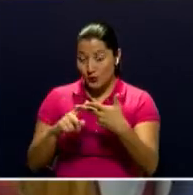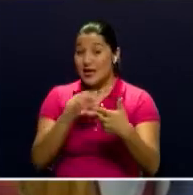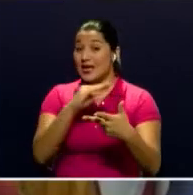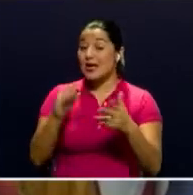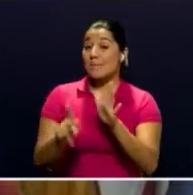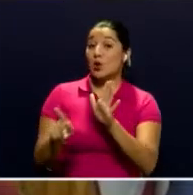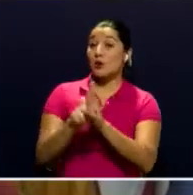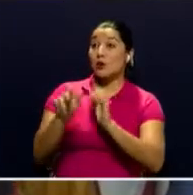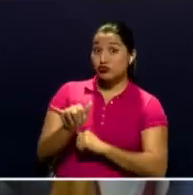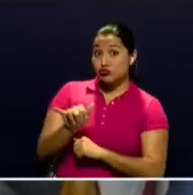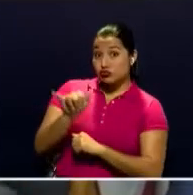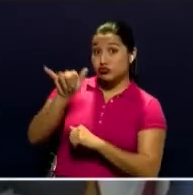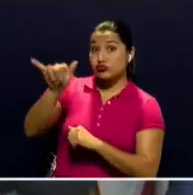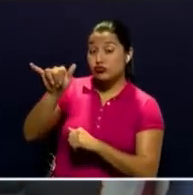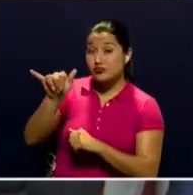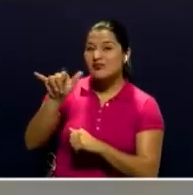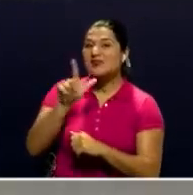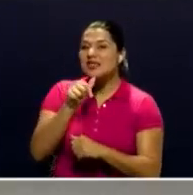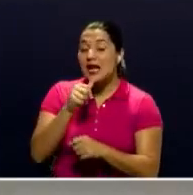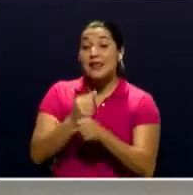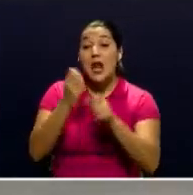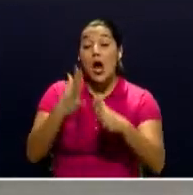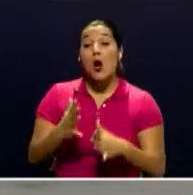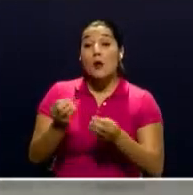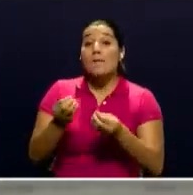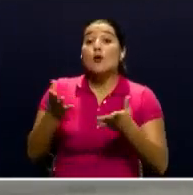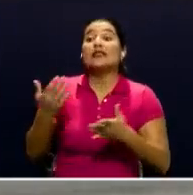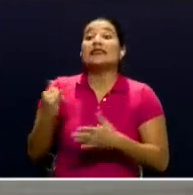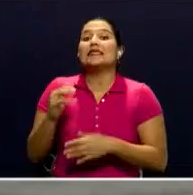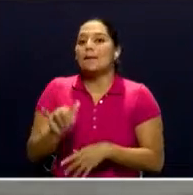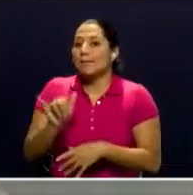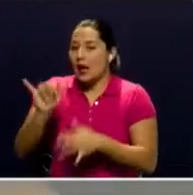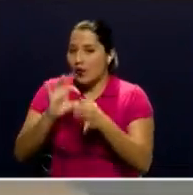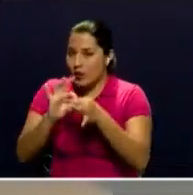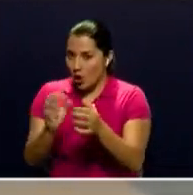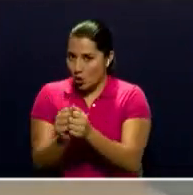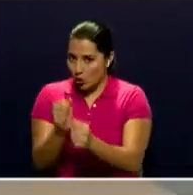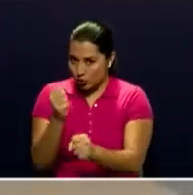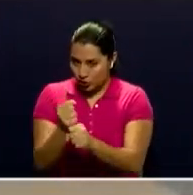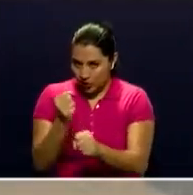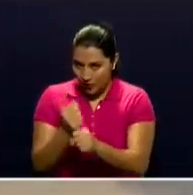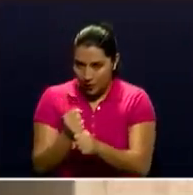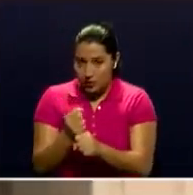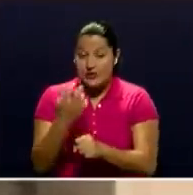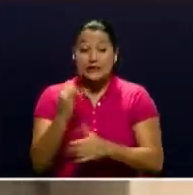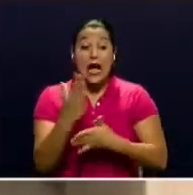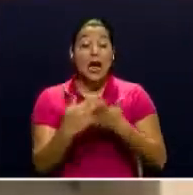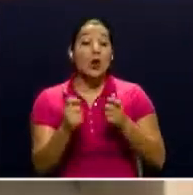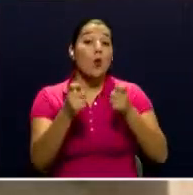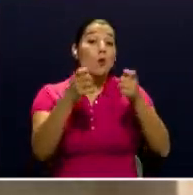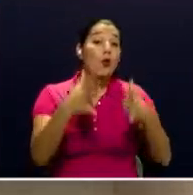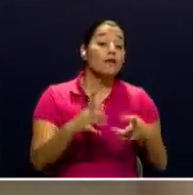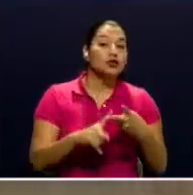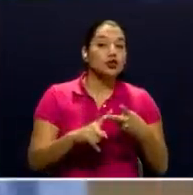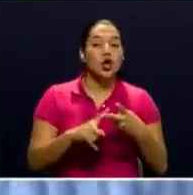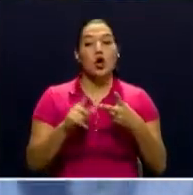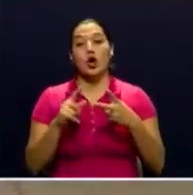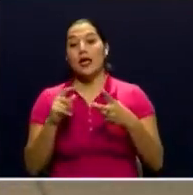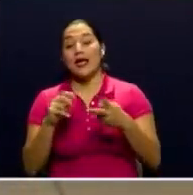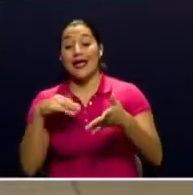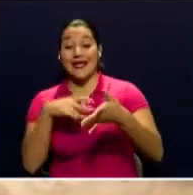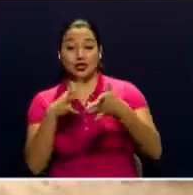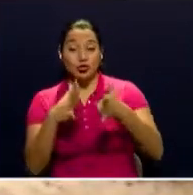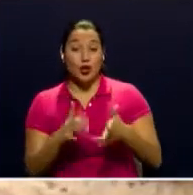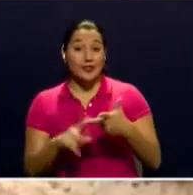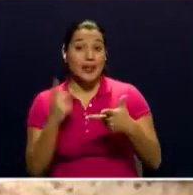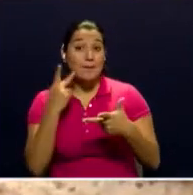empleados públicos. Los centros educativos con algún factor de riesgo, es decir, que algún docente, funcionario, estudiante o padre de familia tengan el